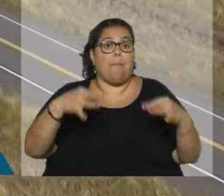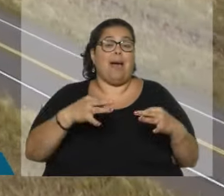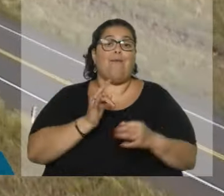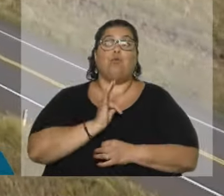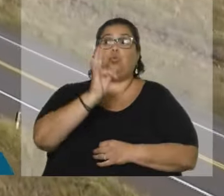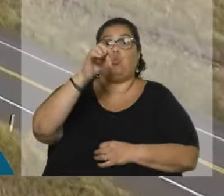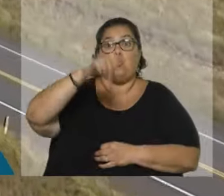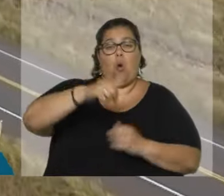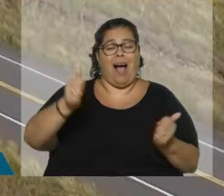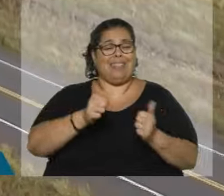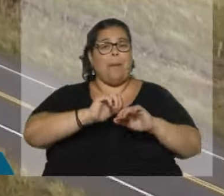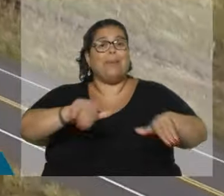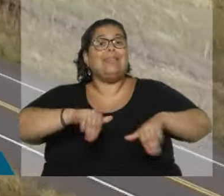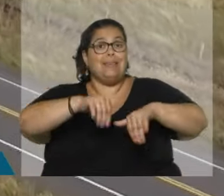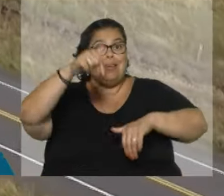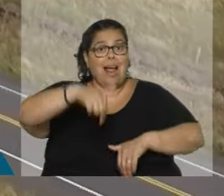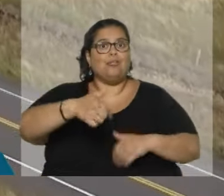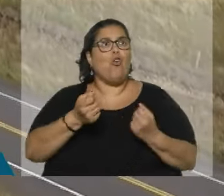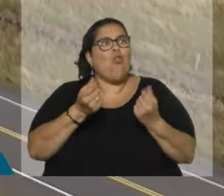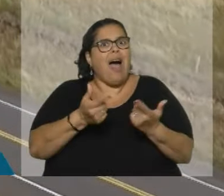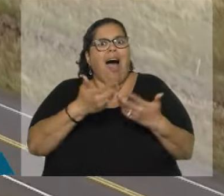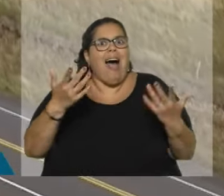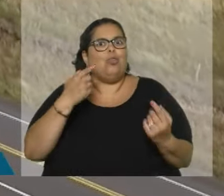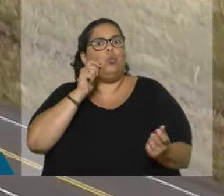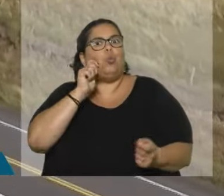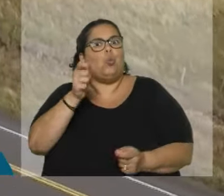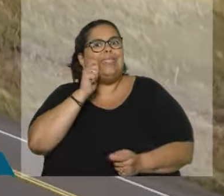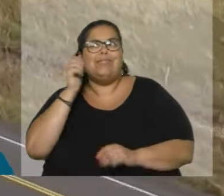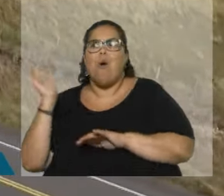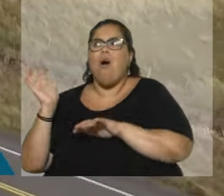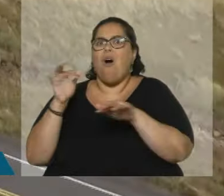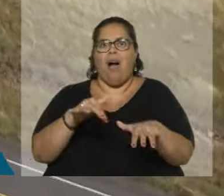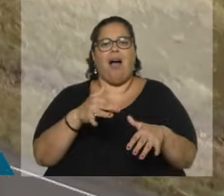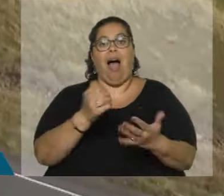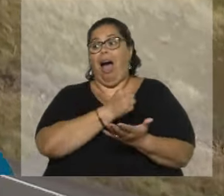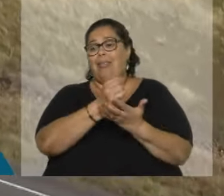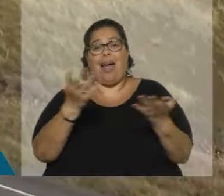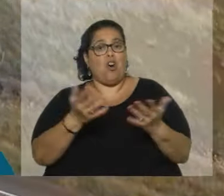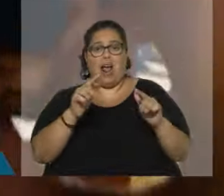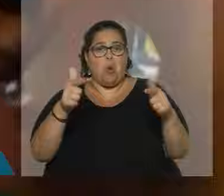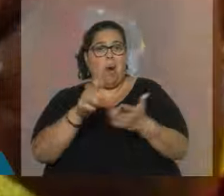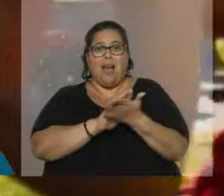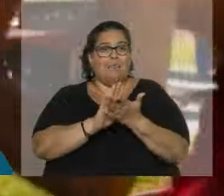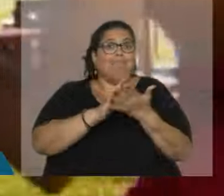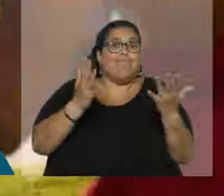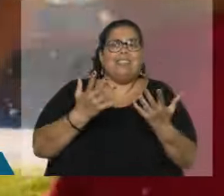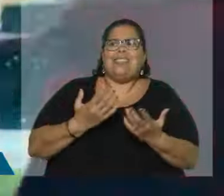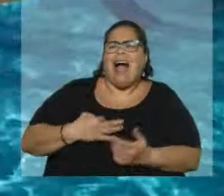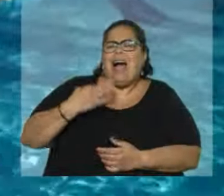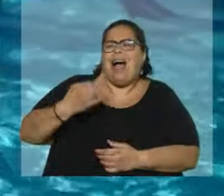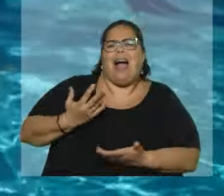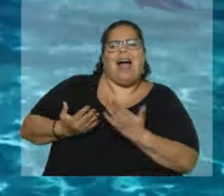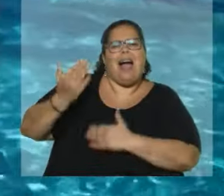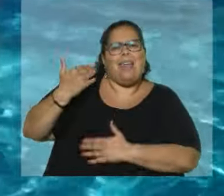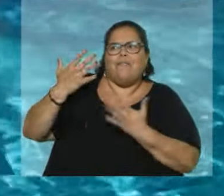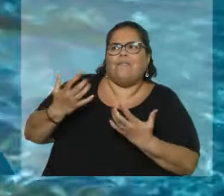emprendimiento que le va a dar una significación al departamento a nivel turístico que hasta el día de hoy no no tiene es un anhelo de muchísimos años de la